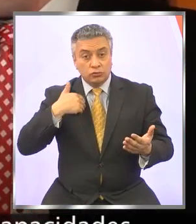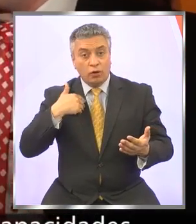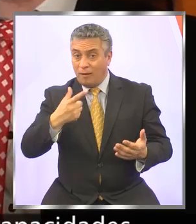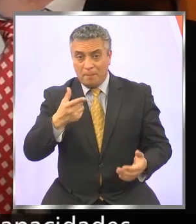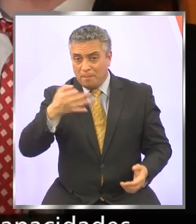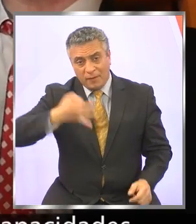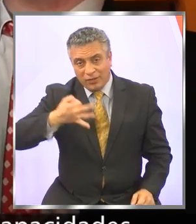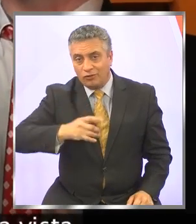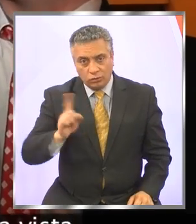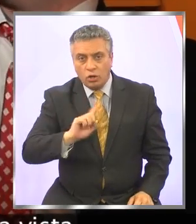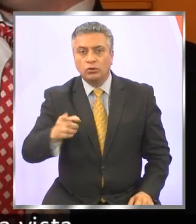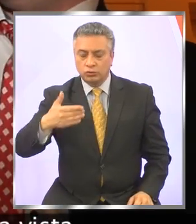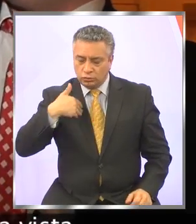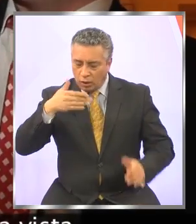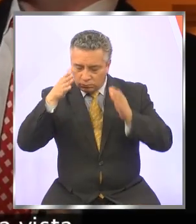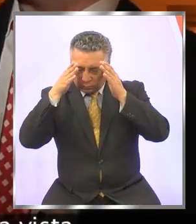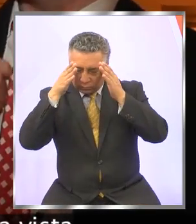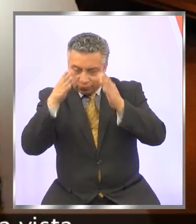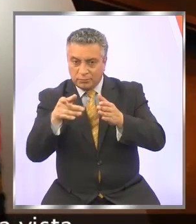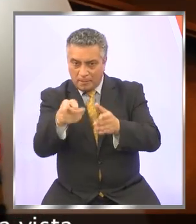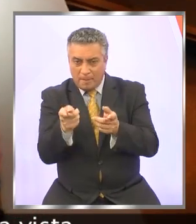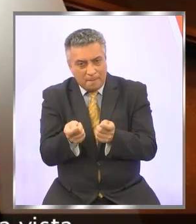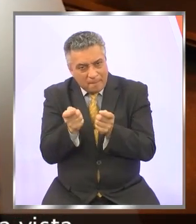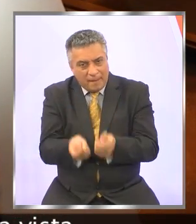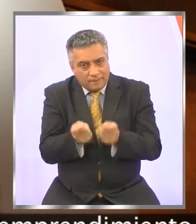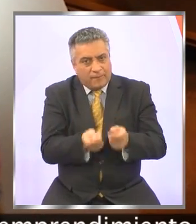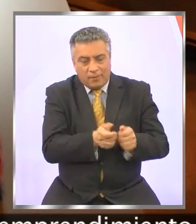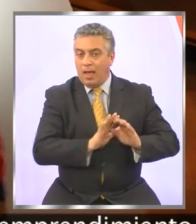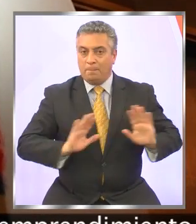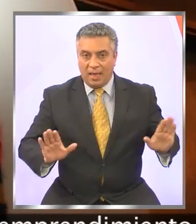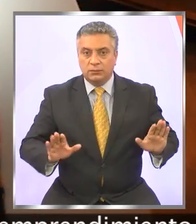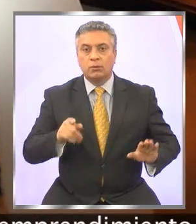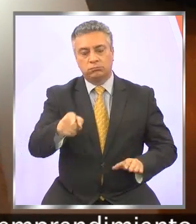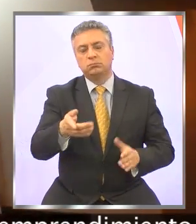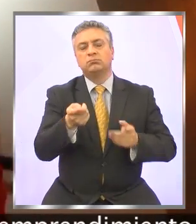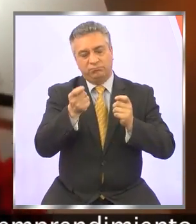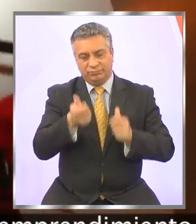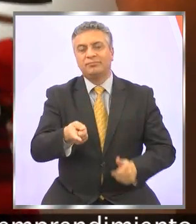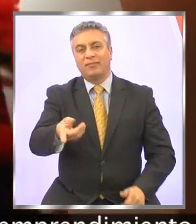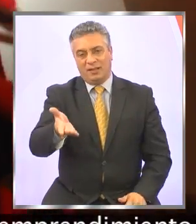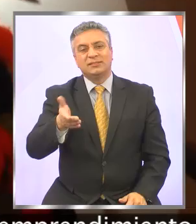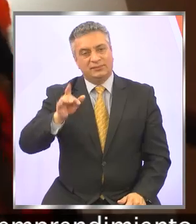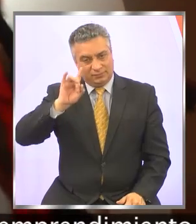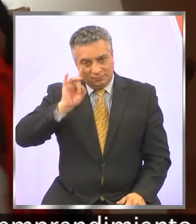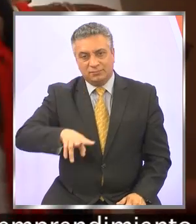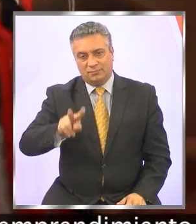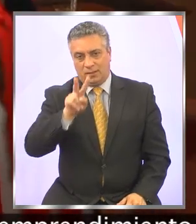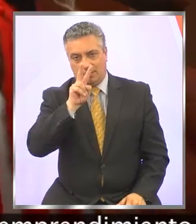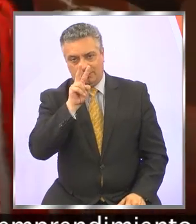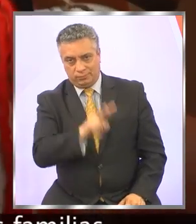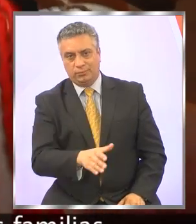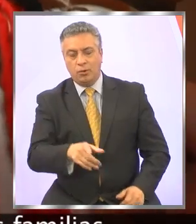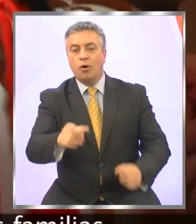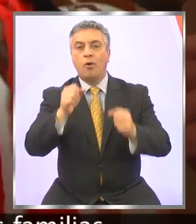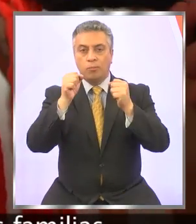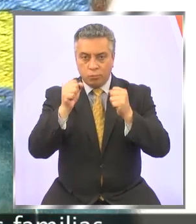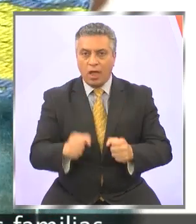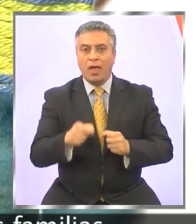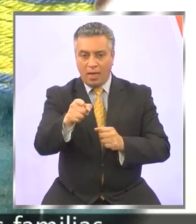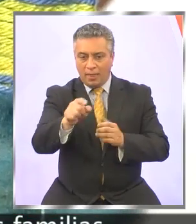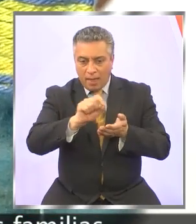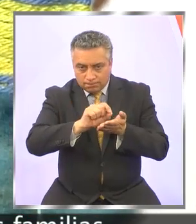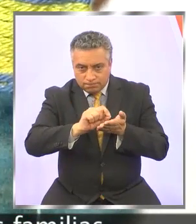en sus capacidades. Capacidades que están a la vista, trabajos de calidad que permiten el emprendimiento e